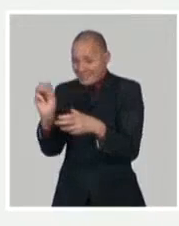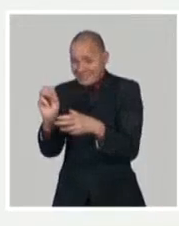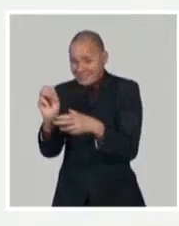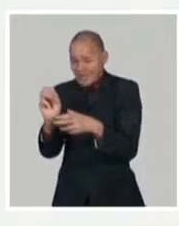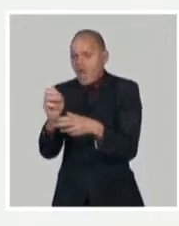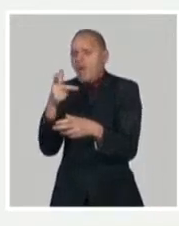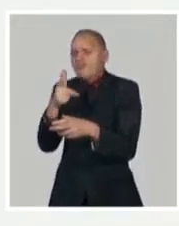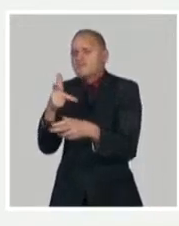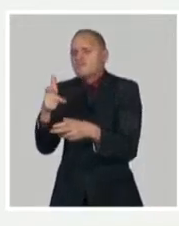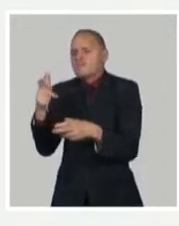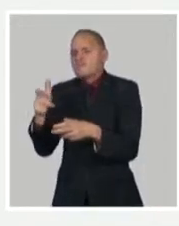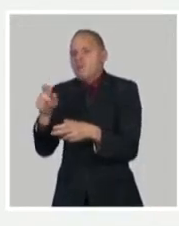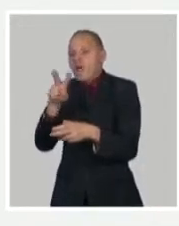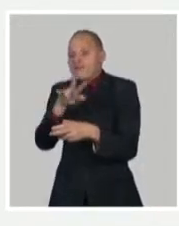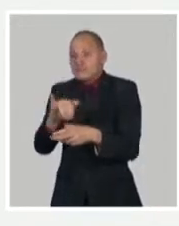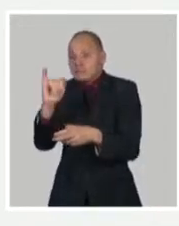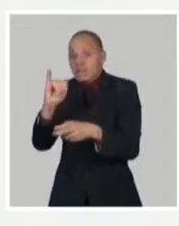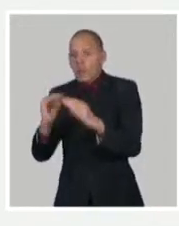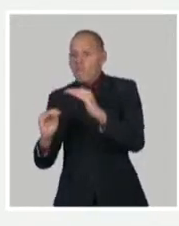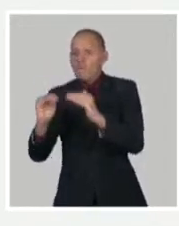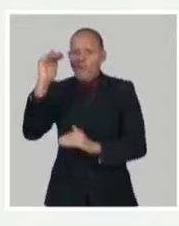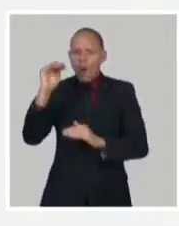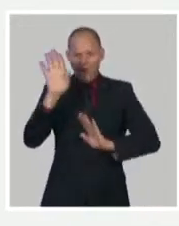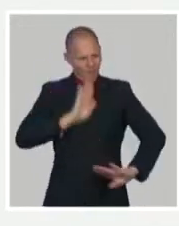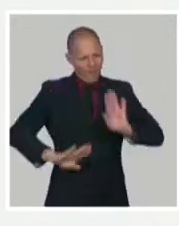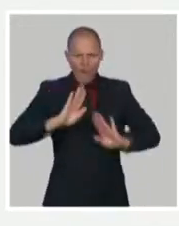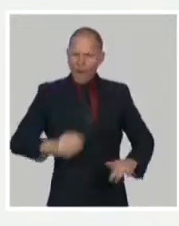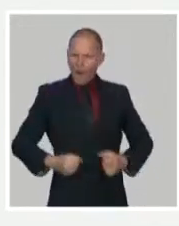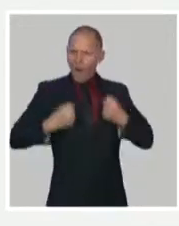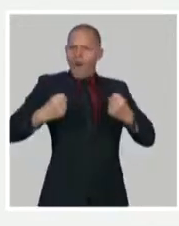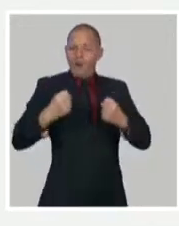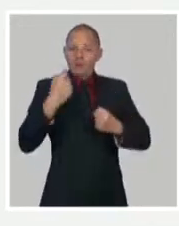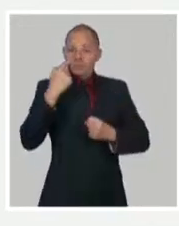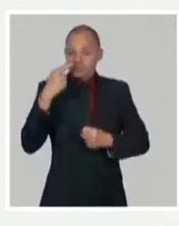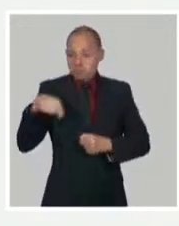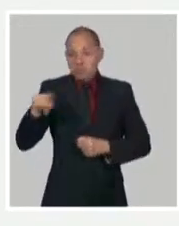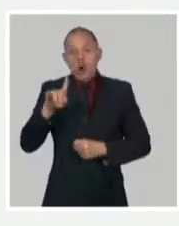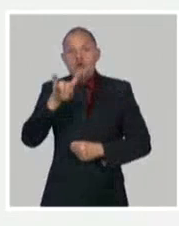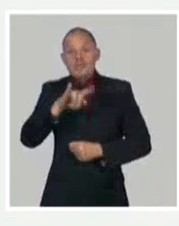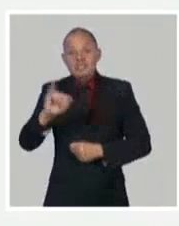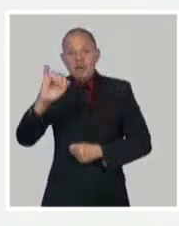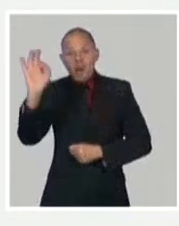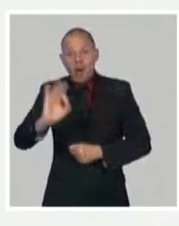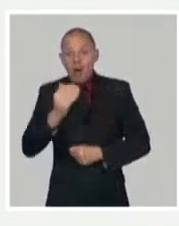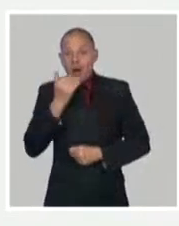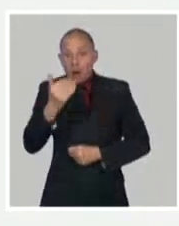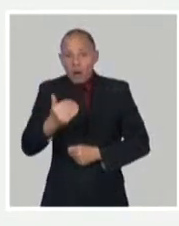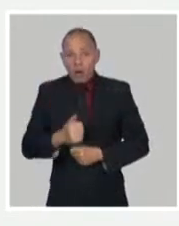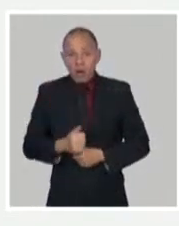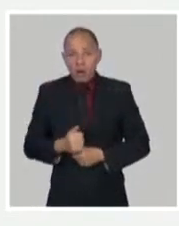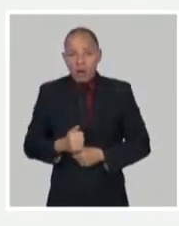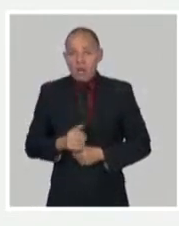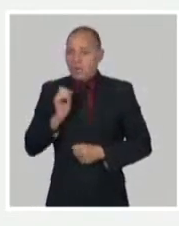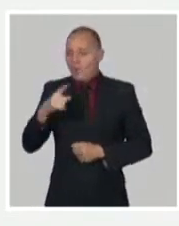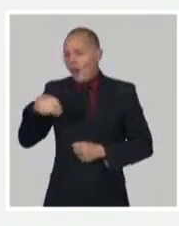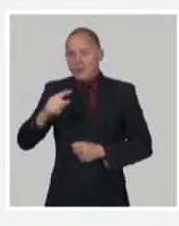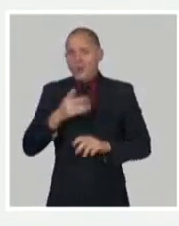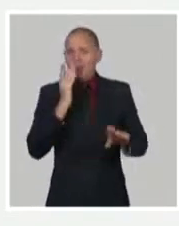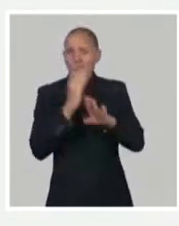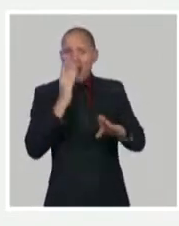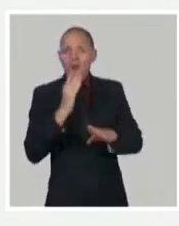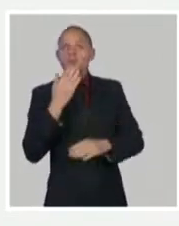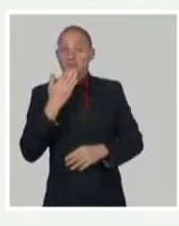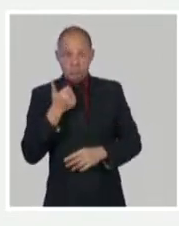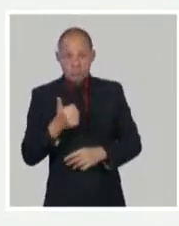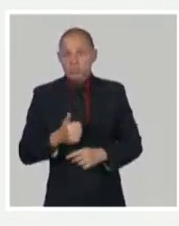están por encima del 90% de inhibición de la interacción del virus con títulos neutralizantes que se